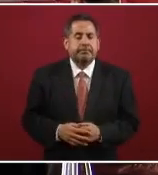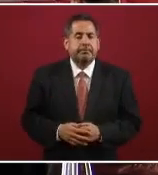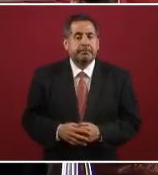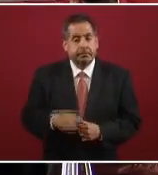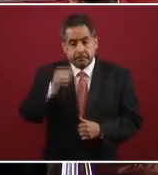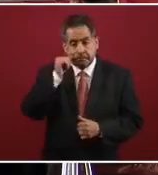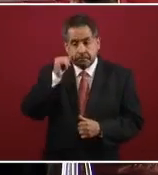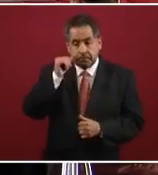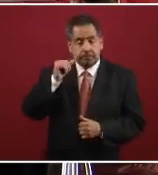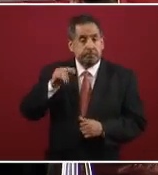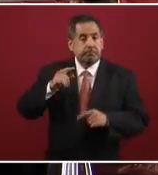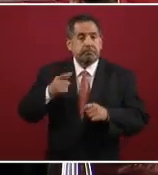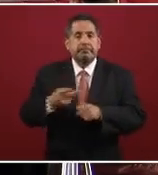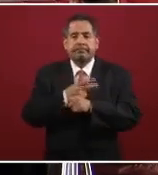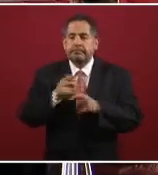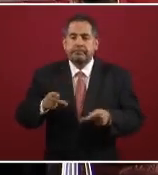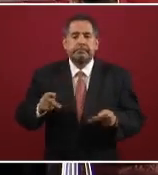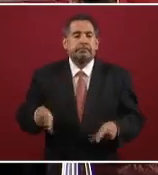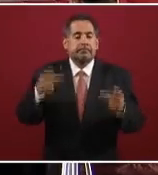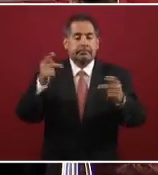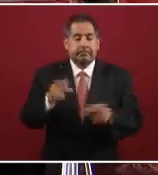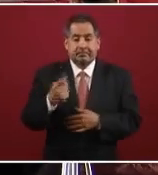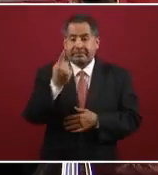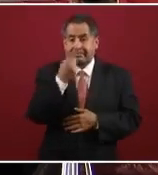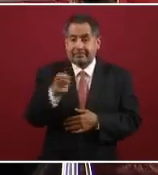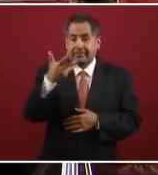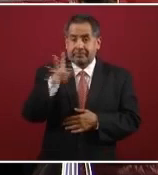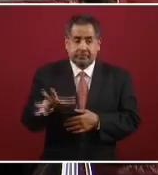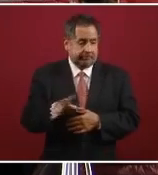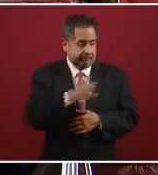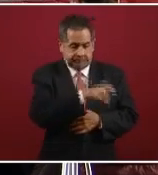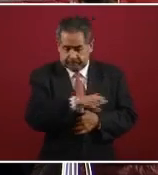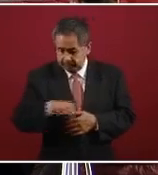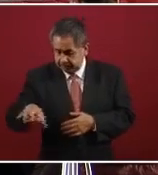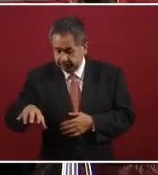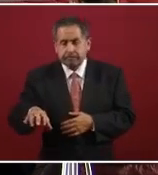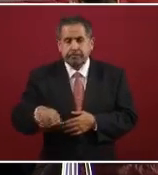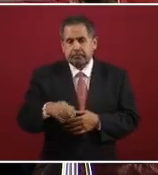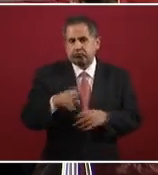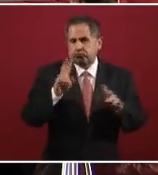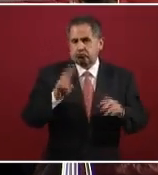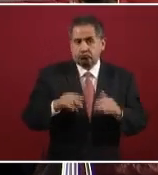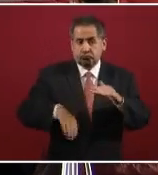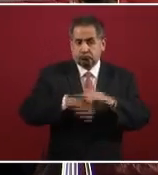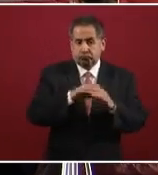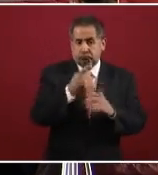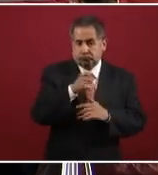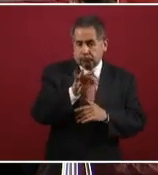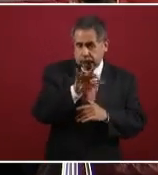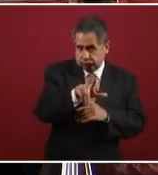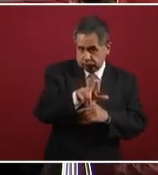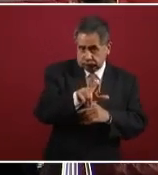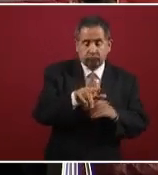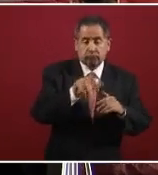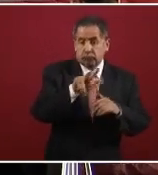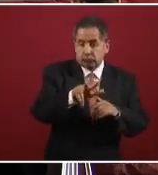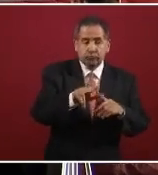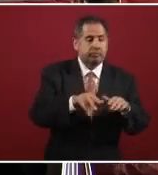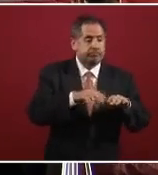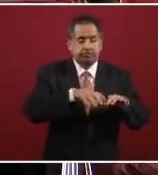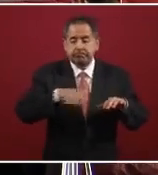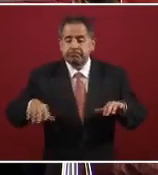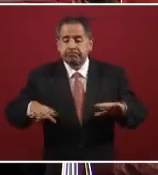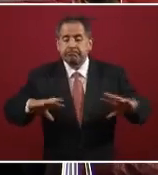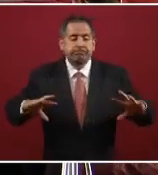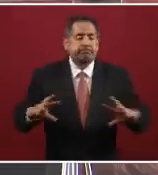el día de ayer vendimos 110 lotes de 148 a qué equivale estos 110 lotes